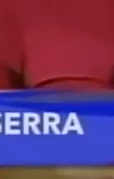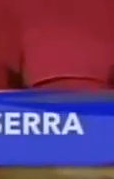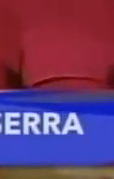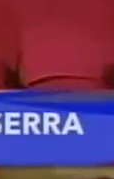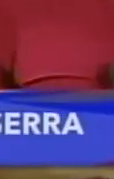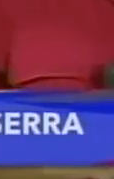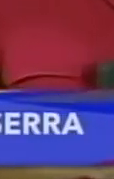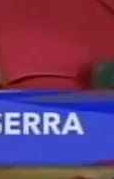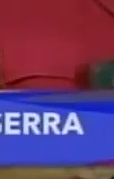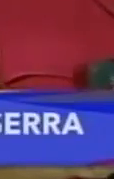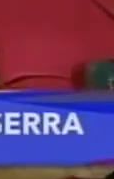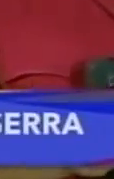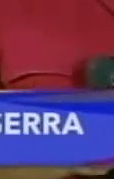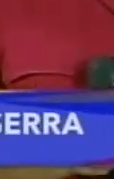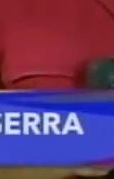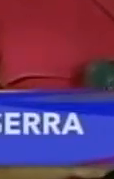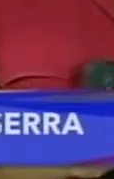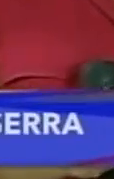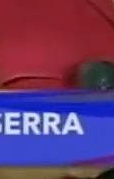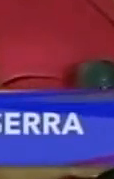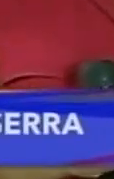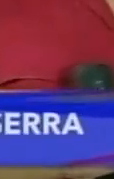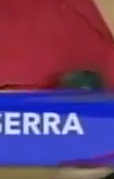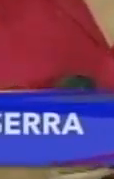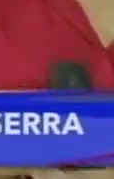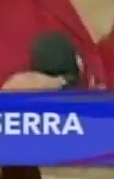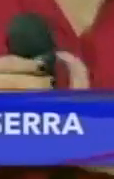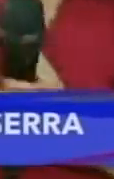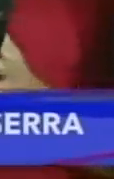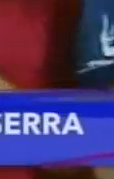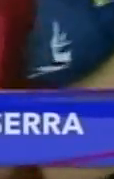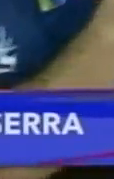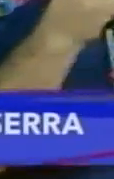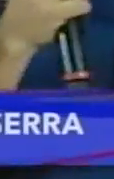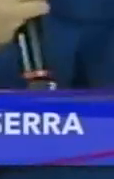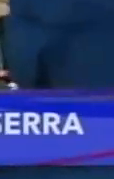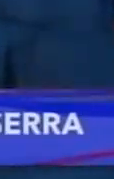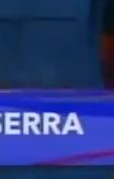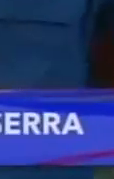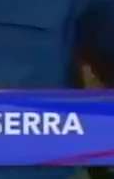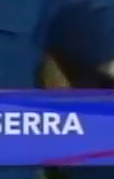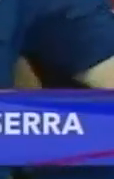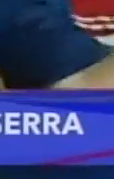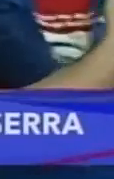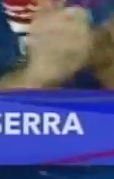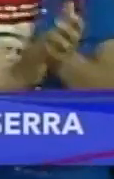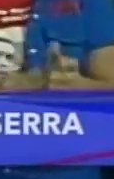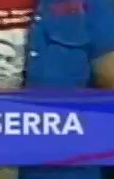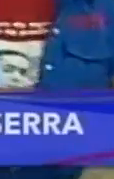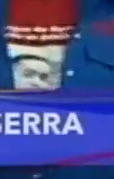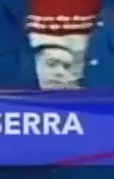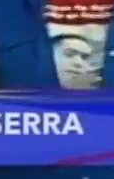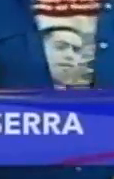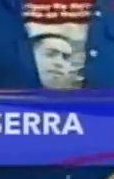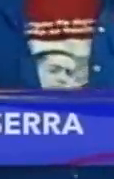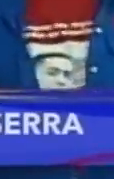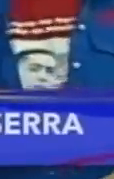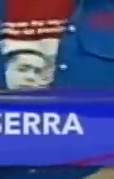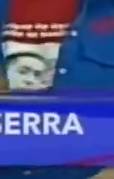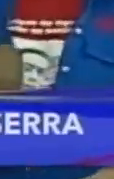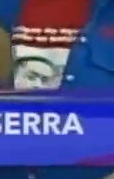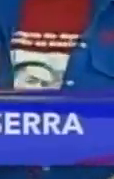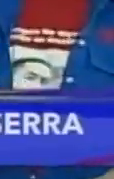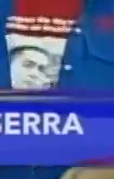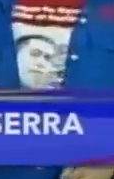revolución. La lucha sigue, señor presidente. Vamos. Bueno, parte, como usted ve, de estas extraordinarias instalaciones también es la